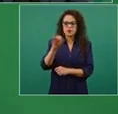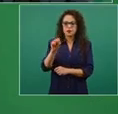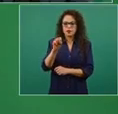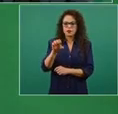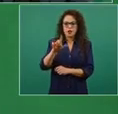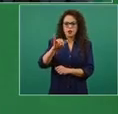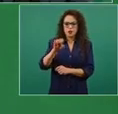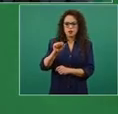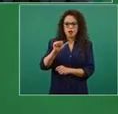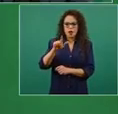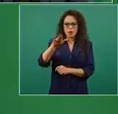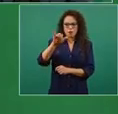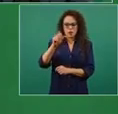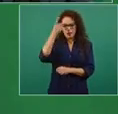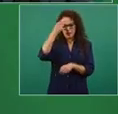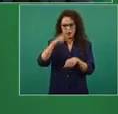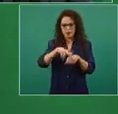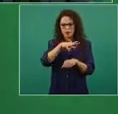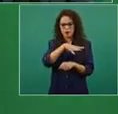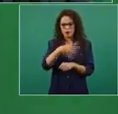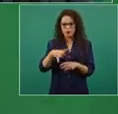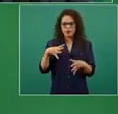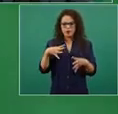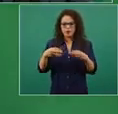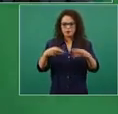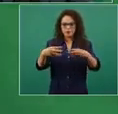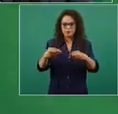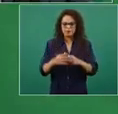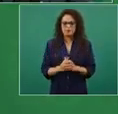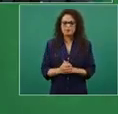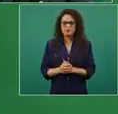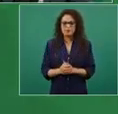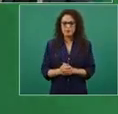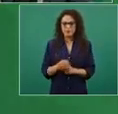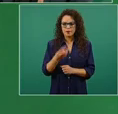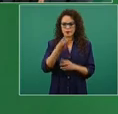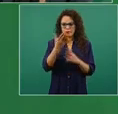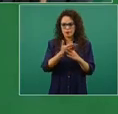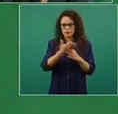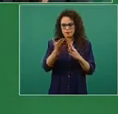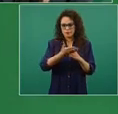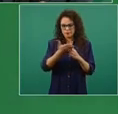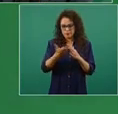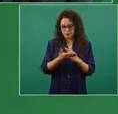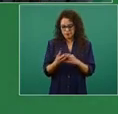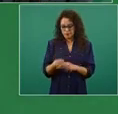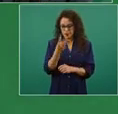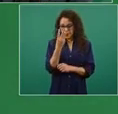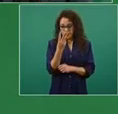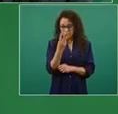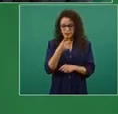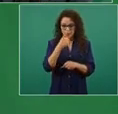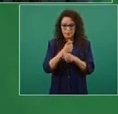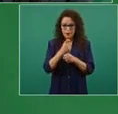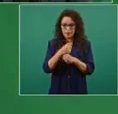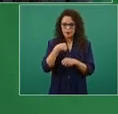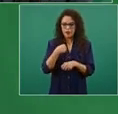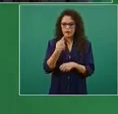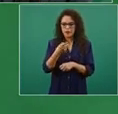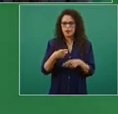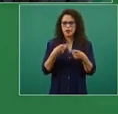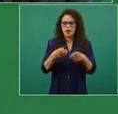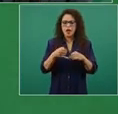director general de Epidemiología, y estaremos divididos en tres partes. La primera me tocará darles el componente